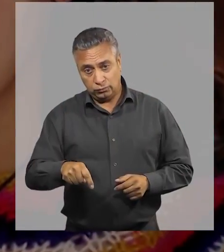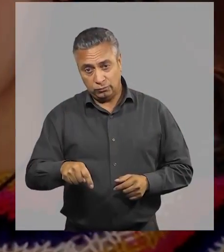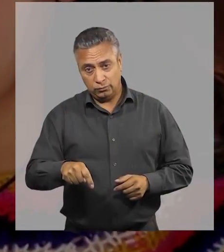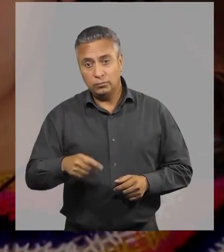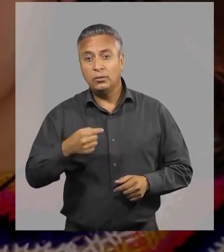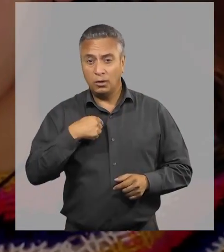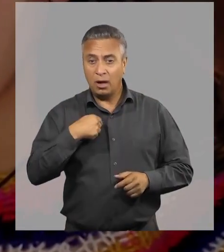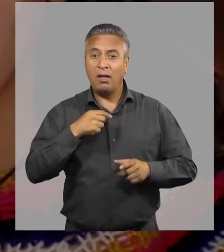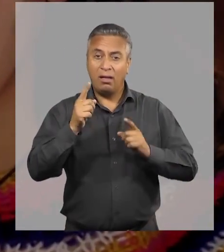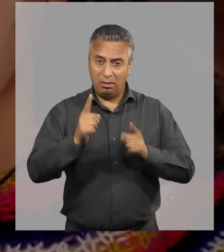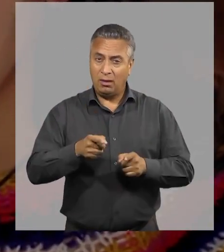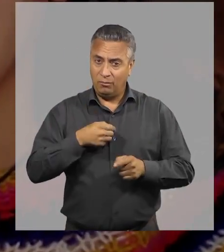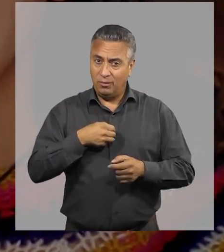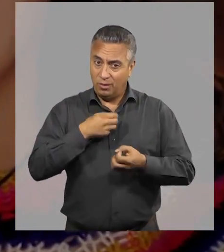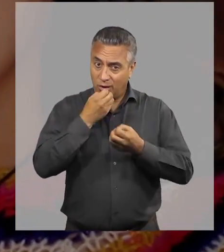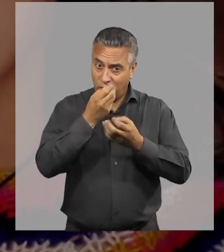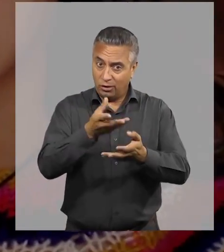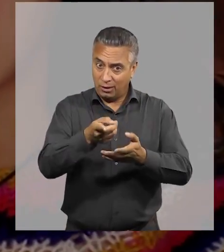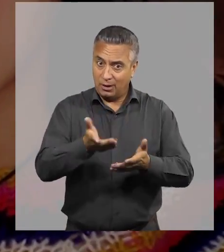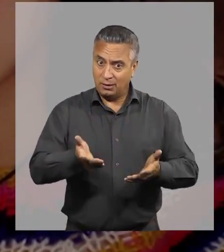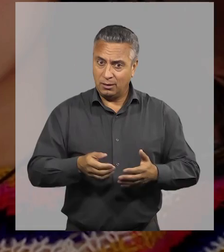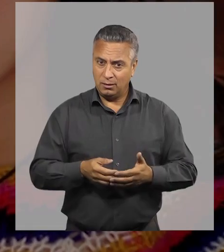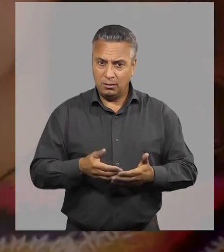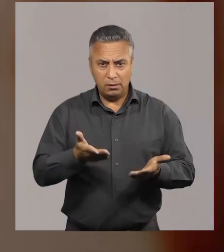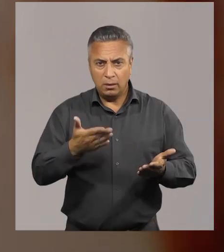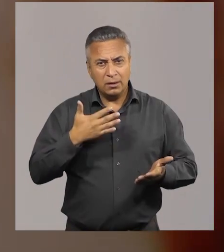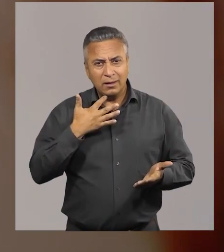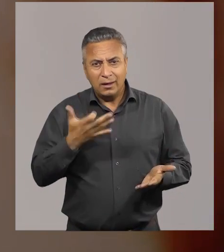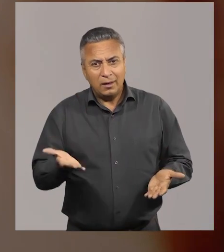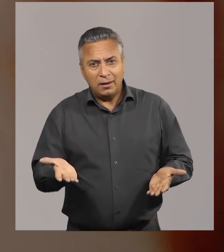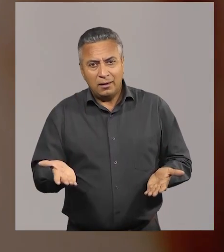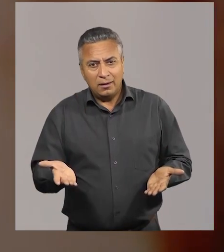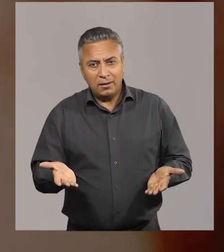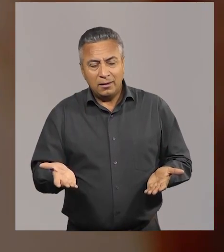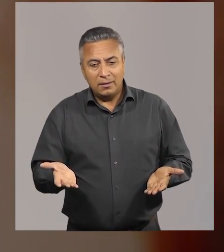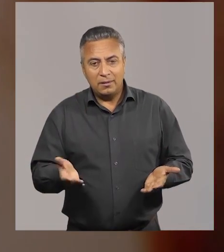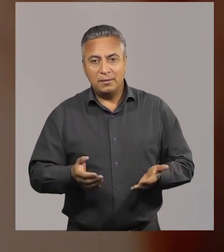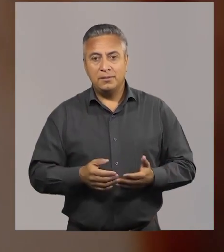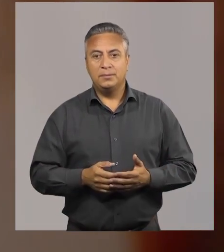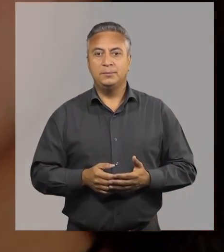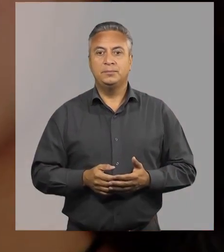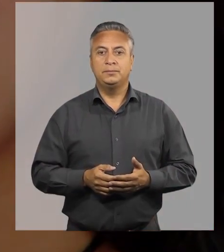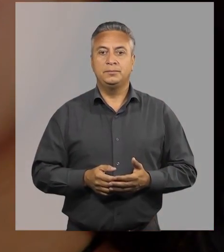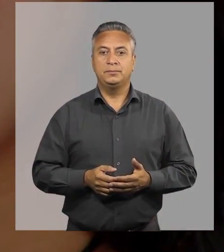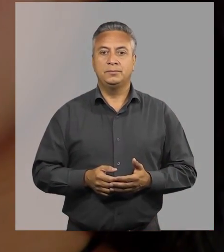aquí, hay algo que tengo que contarte. ¿Qué?